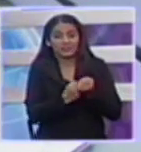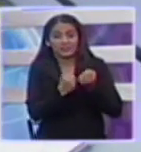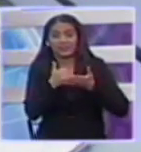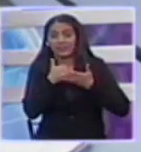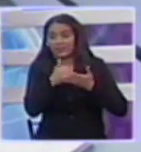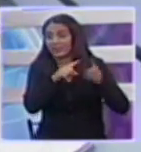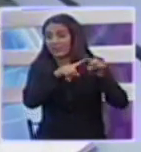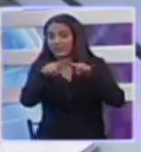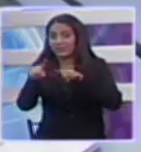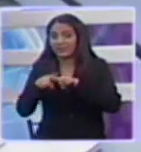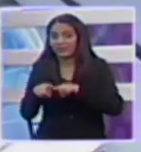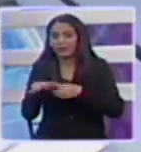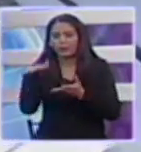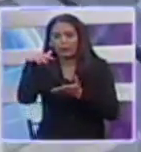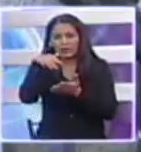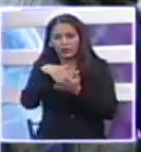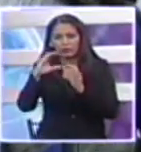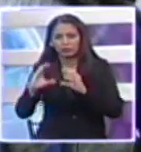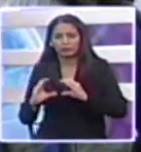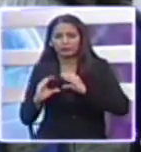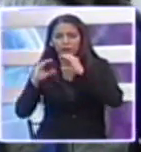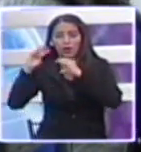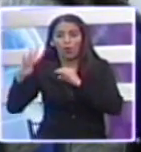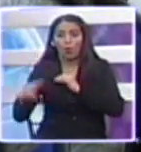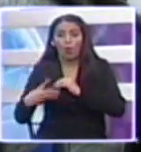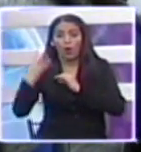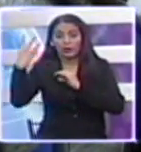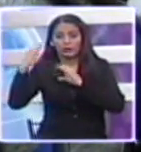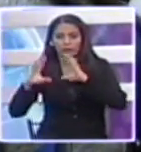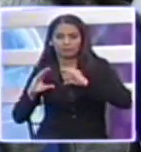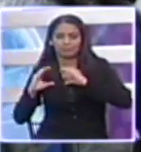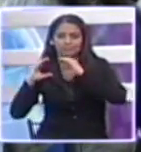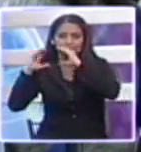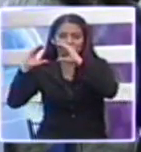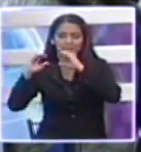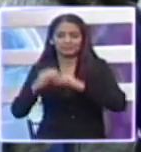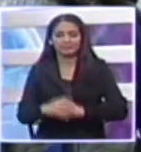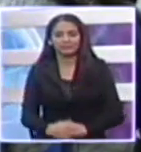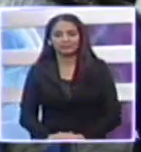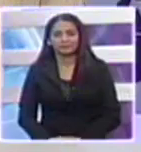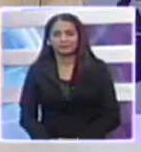aplicación para estudios de cuarto nivel en esa nación. Marta Navarrete, Telerama Noticias.